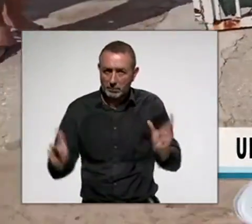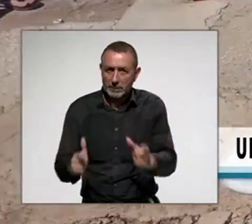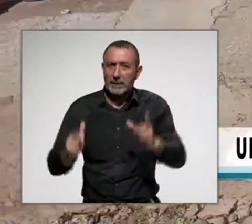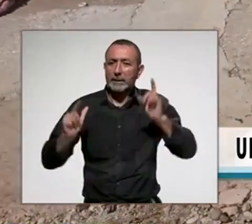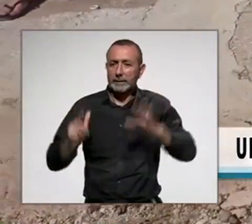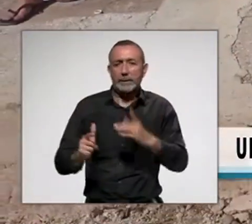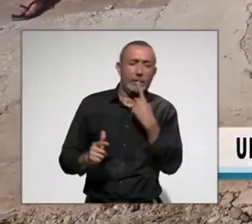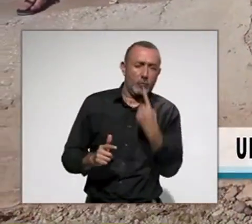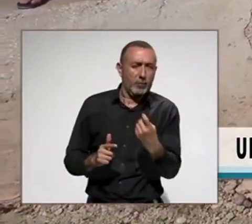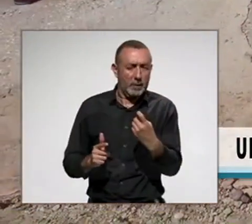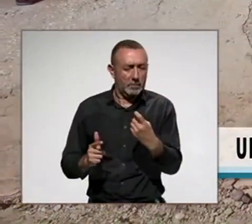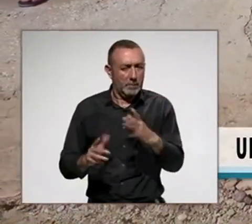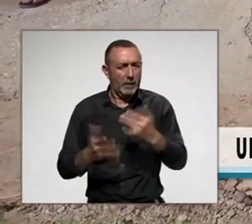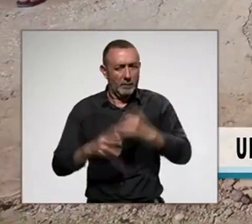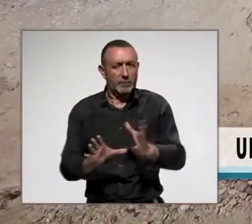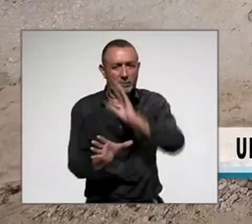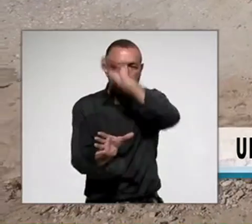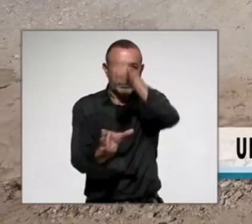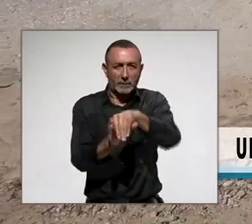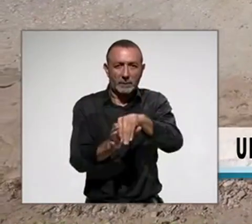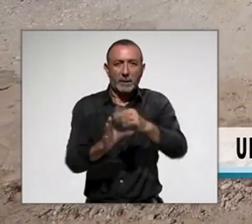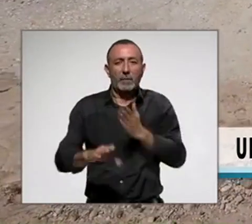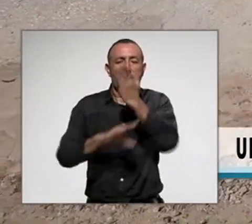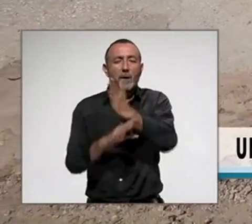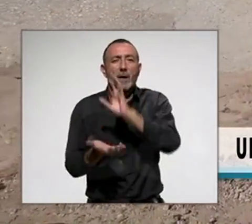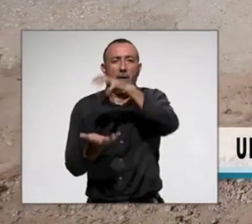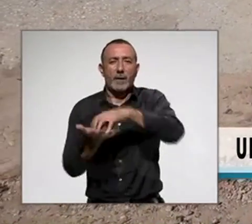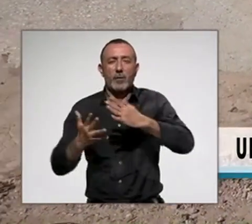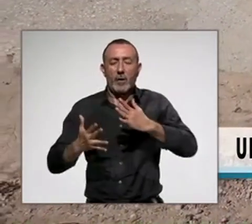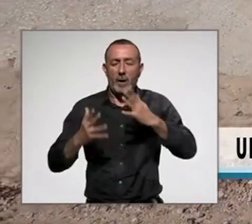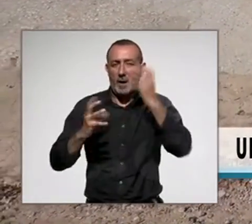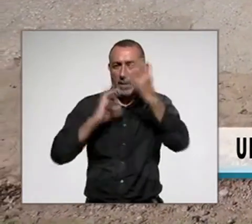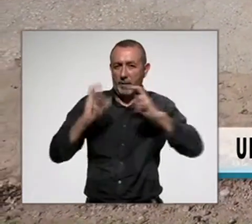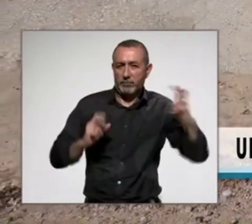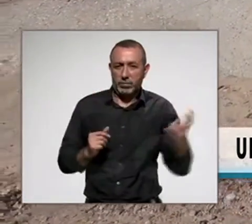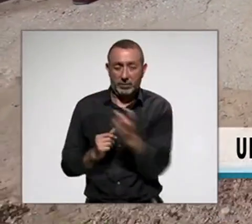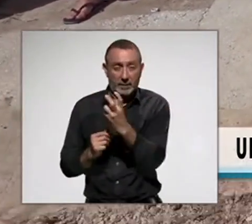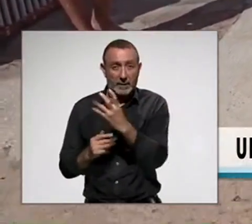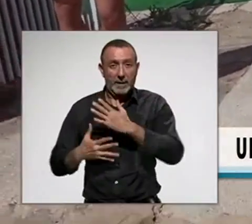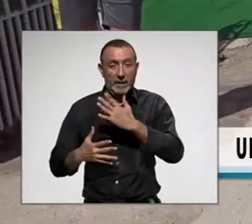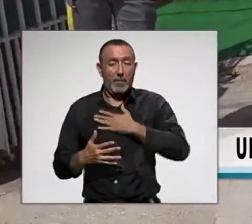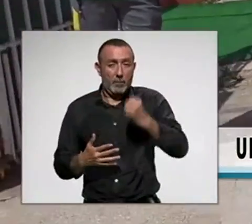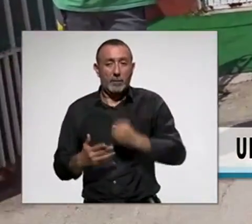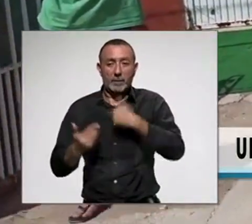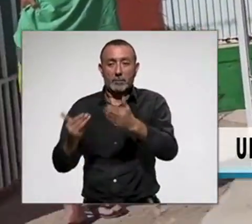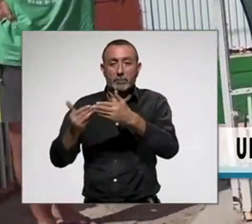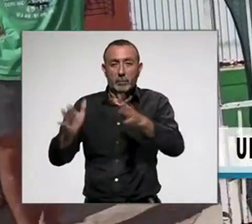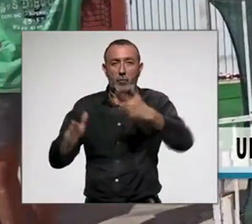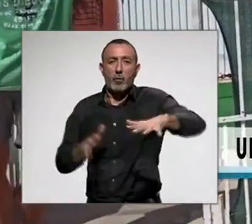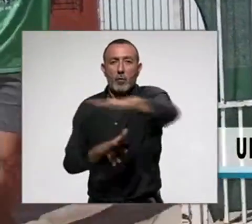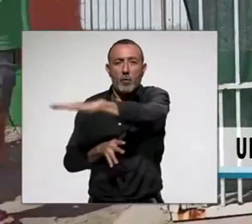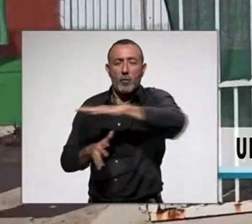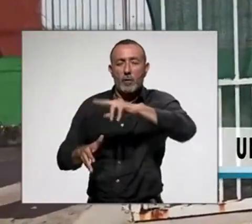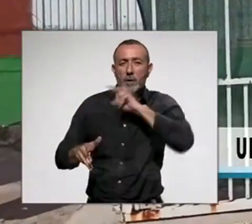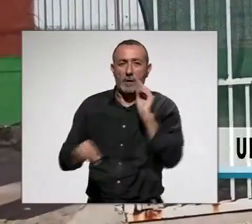sin dificultades. Posteriormente fue trasladada al centro zoosanitario municipal, donde decidieron su puesta en libertad en un espacio